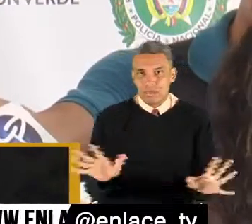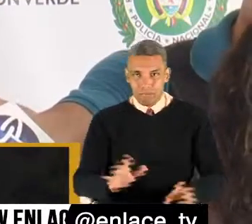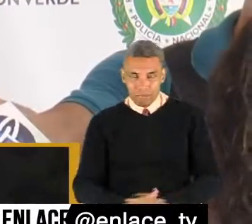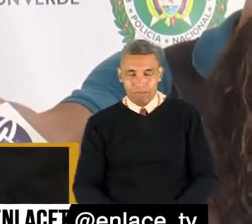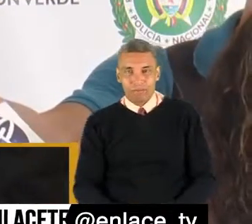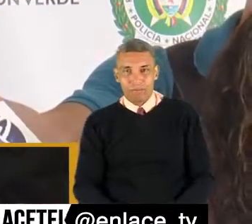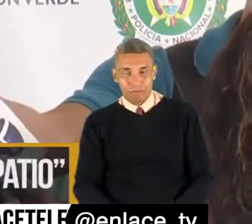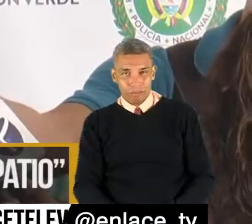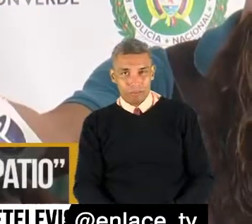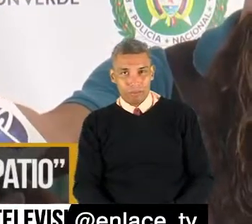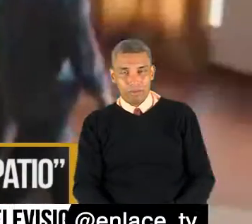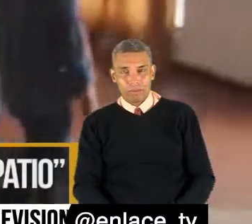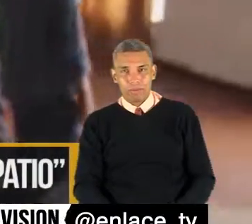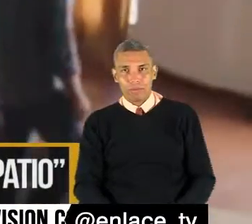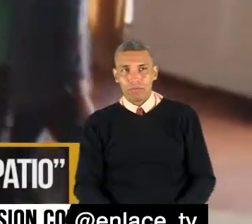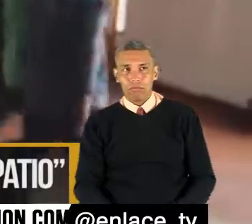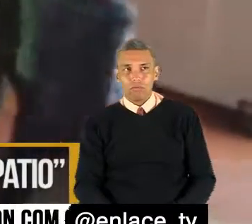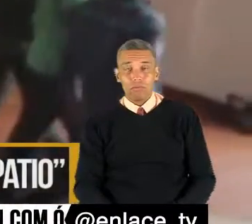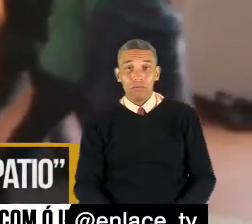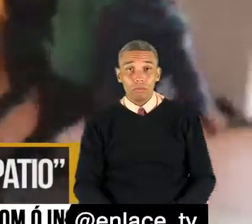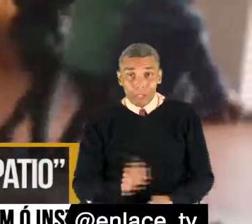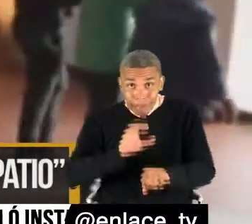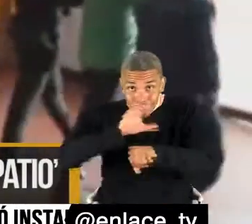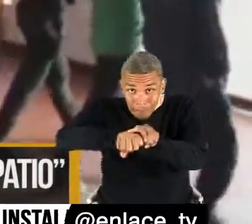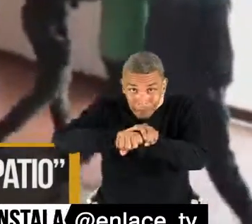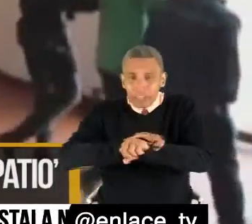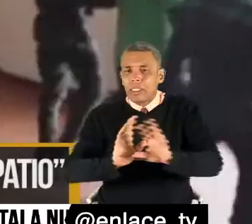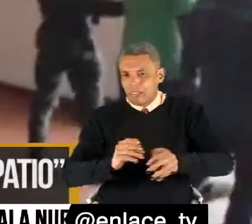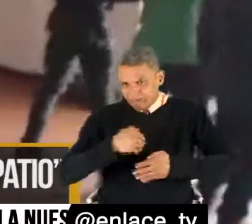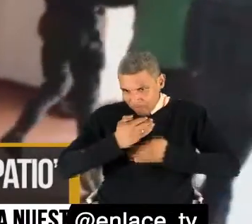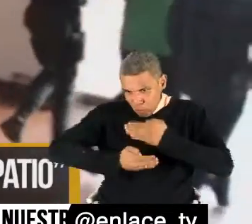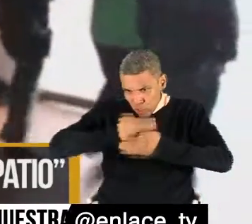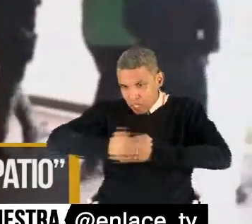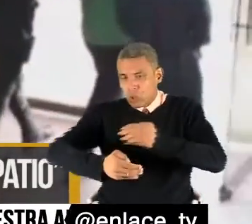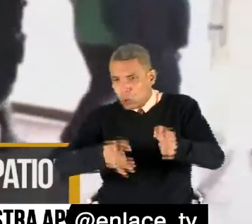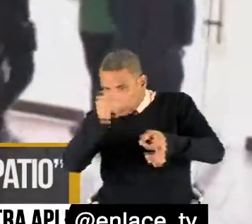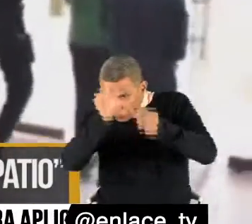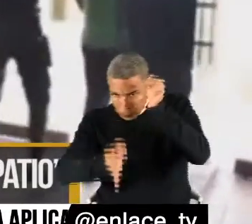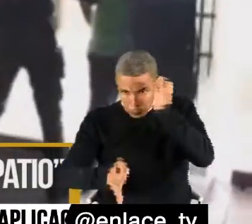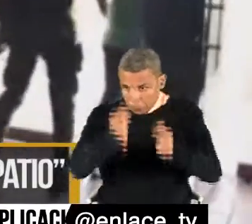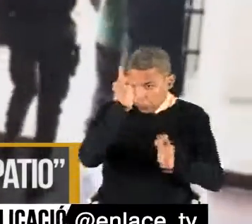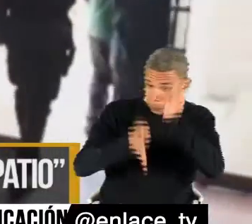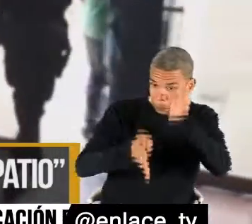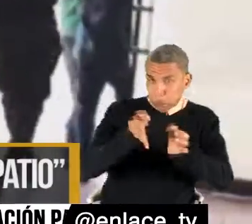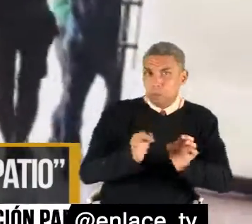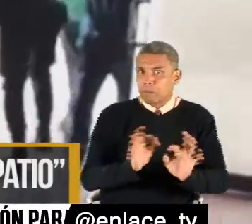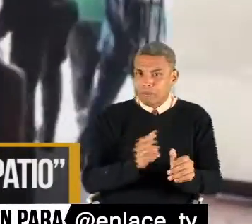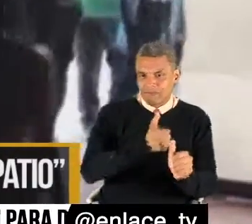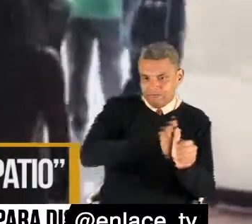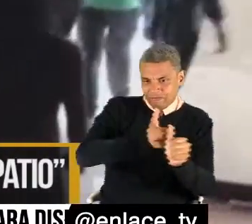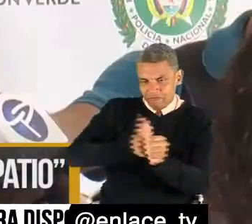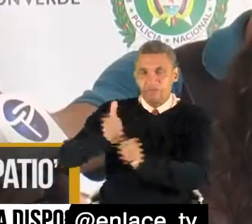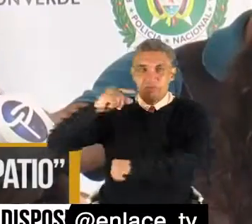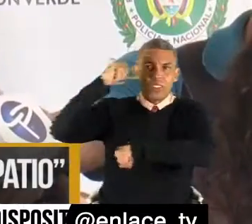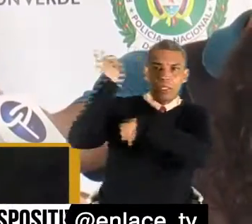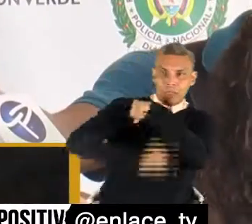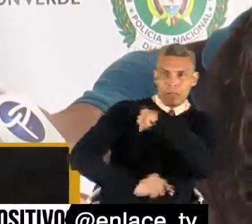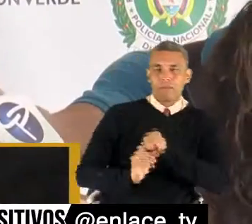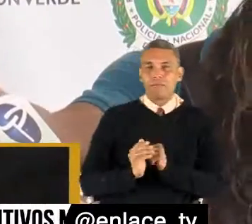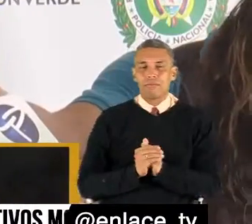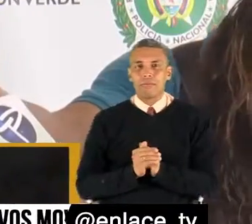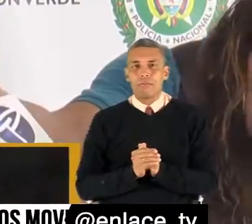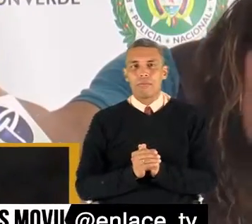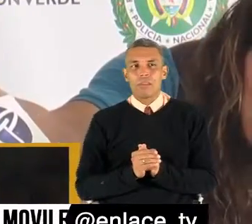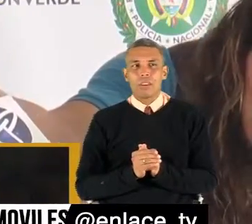seguramente dentro de este mismo proceso judicial se determinarán las acciones judiciales que sean necesarias para cada uno de estos individuos. Estamos hablando